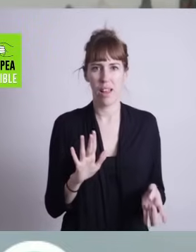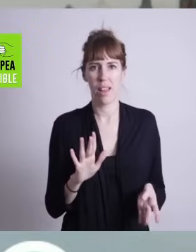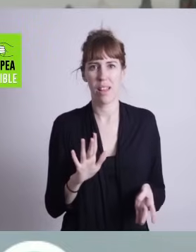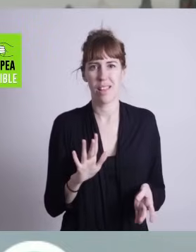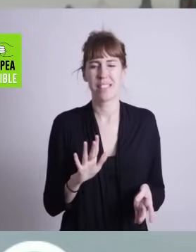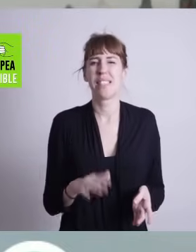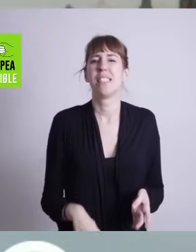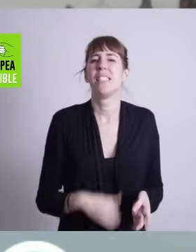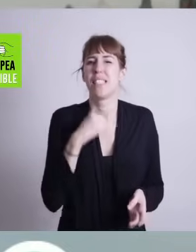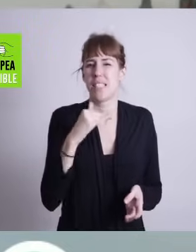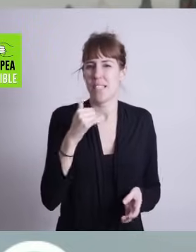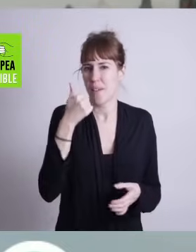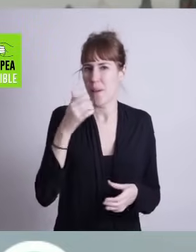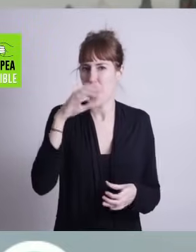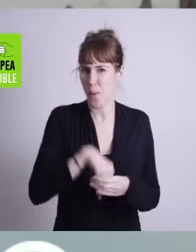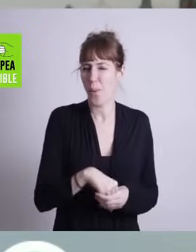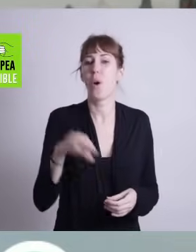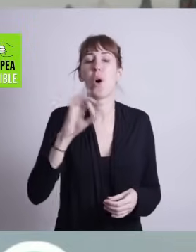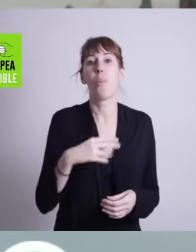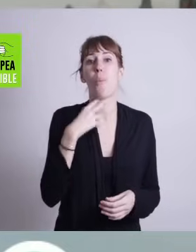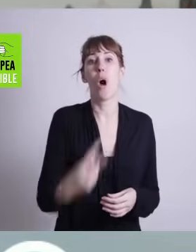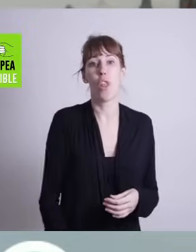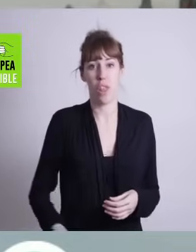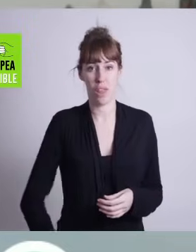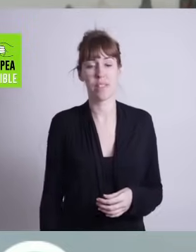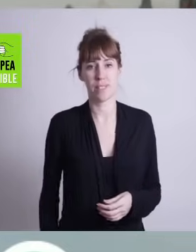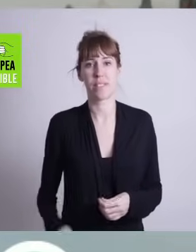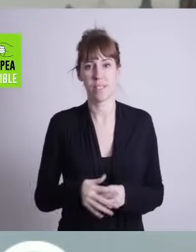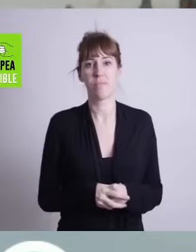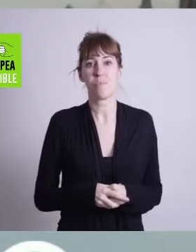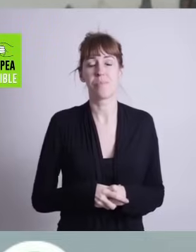Pero ya hay algo ahí más allá. O el tono de voz que has puesto es que